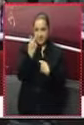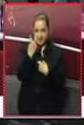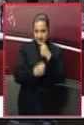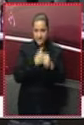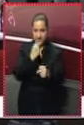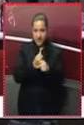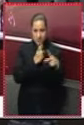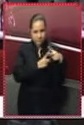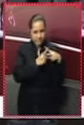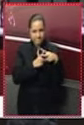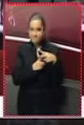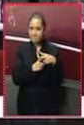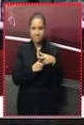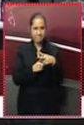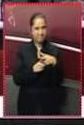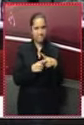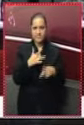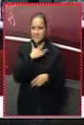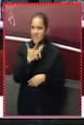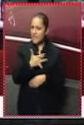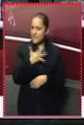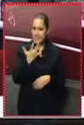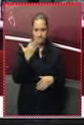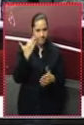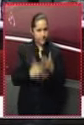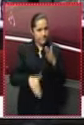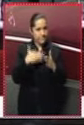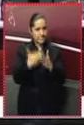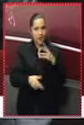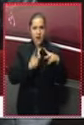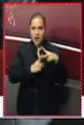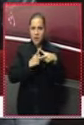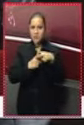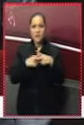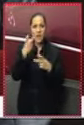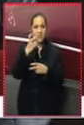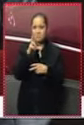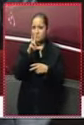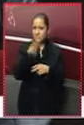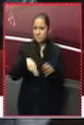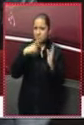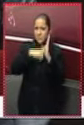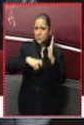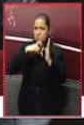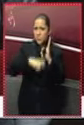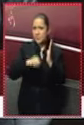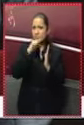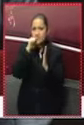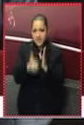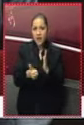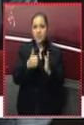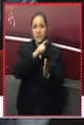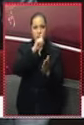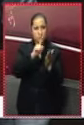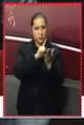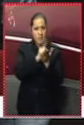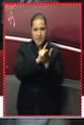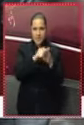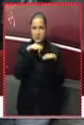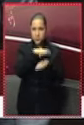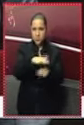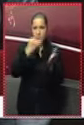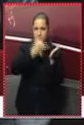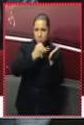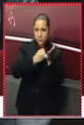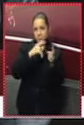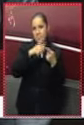corta. No supiera ni corrige los errores de la reforma hacendaria avalada por el PRI, por el PRD y por el Partido Verde.